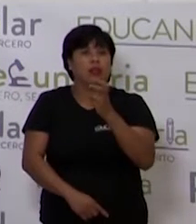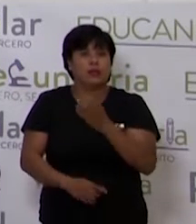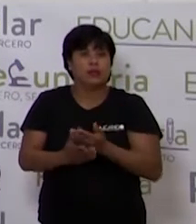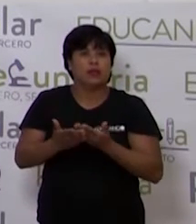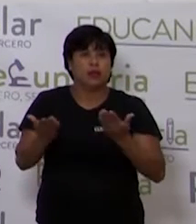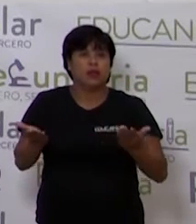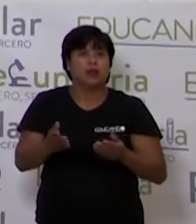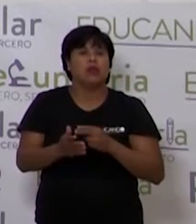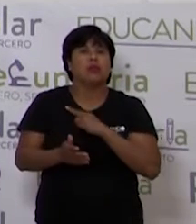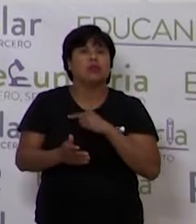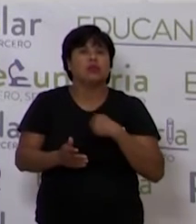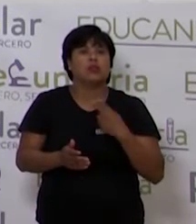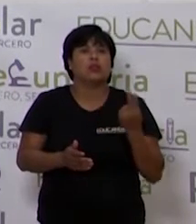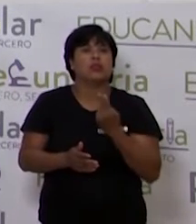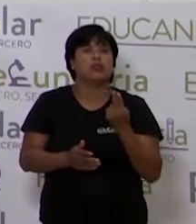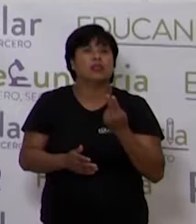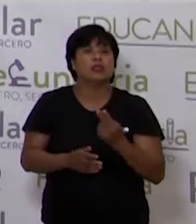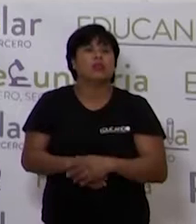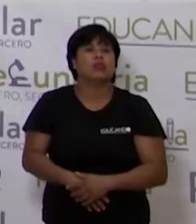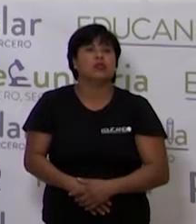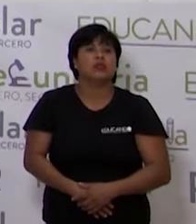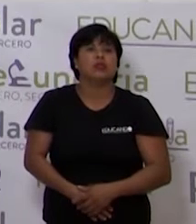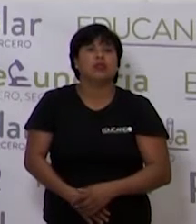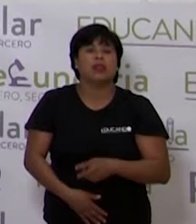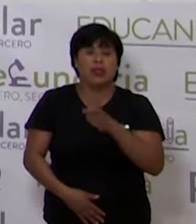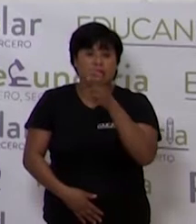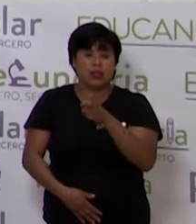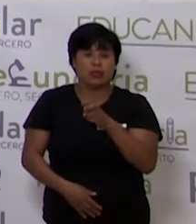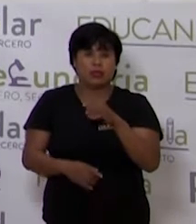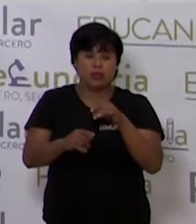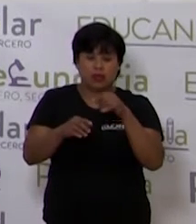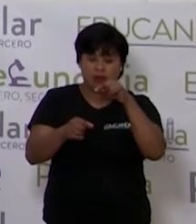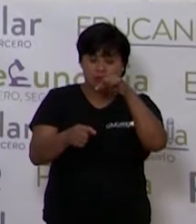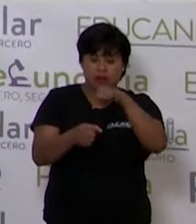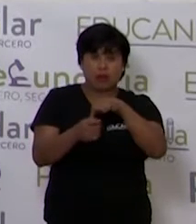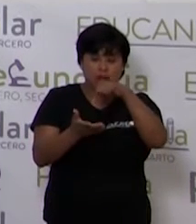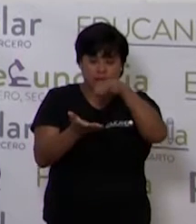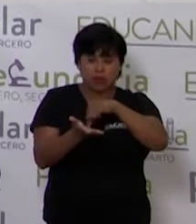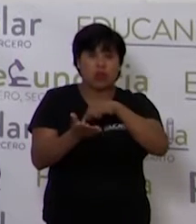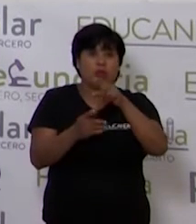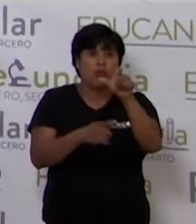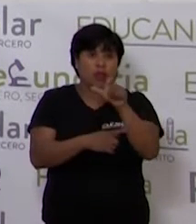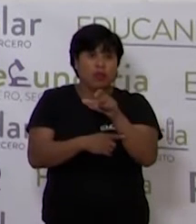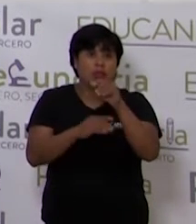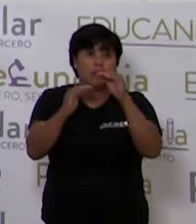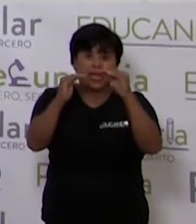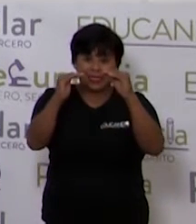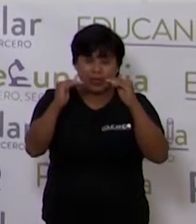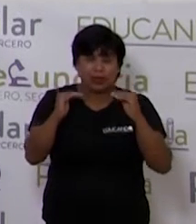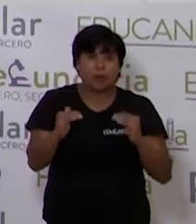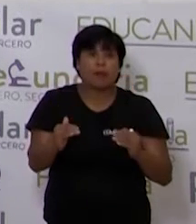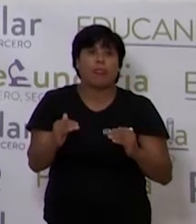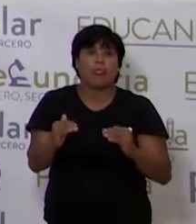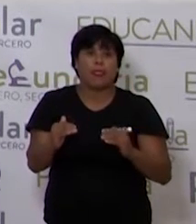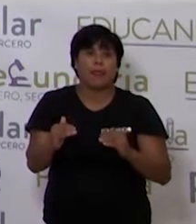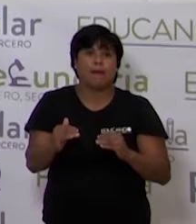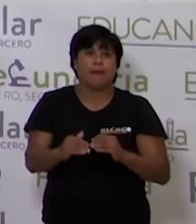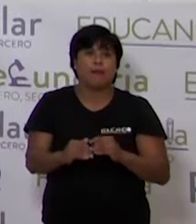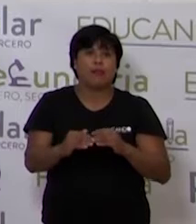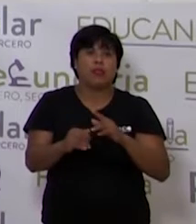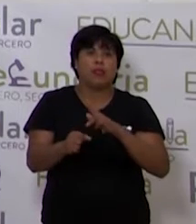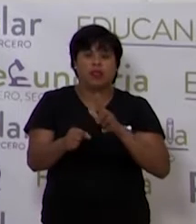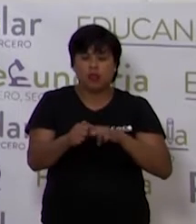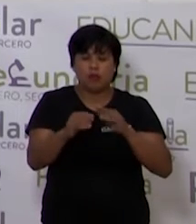caso necesitamos que el eje de las X esté más abajo de lo